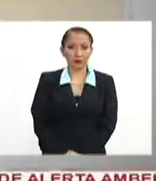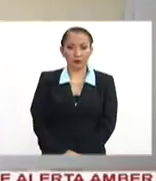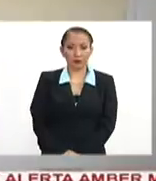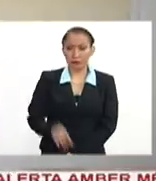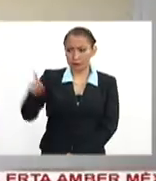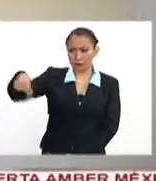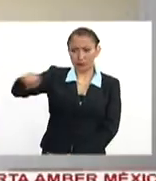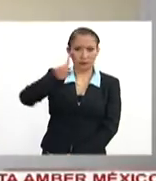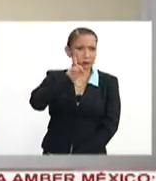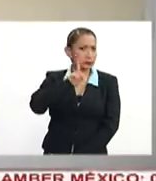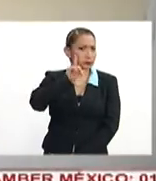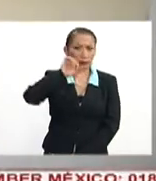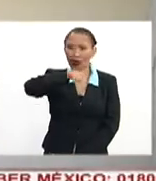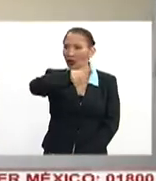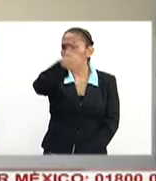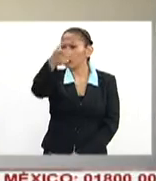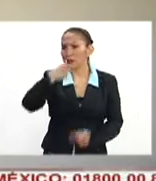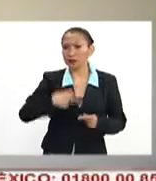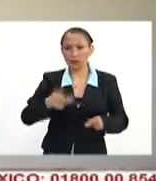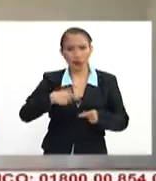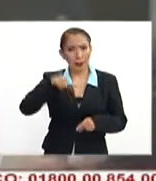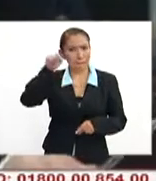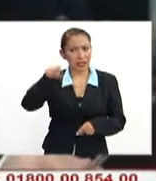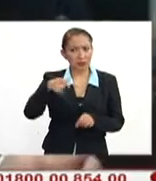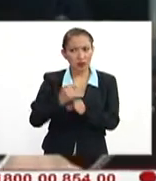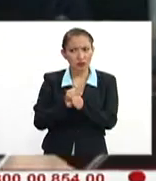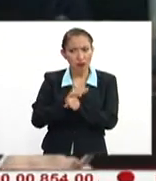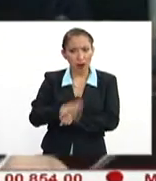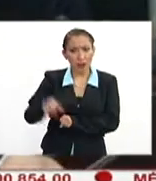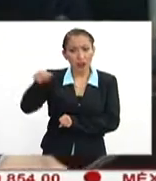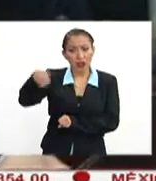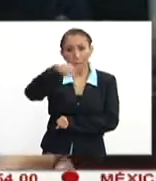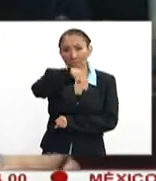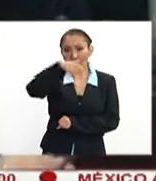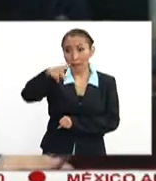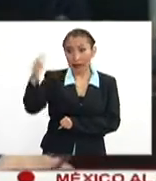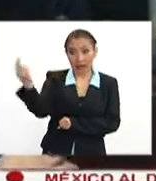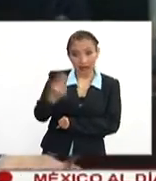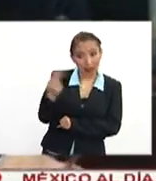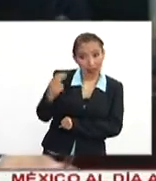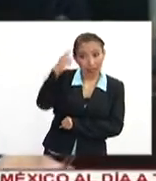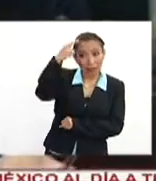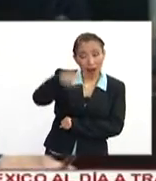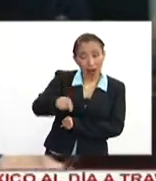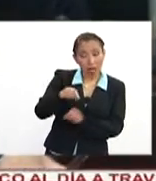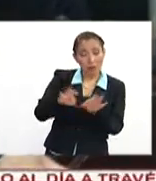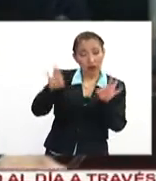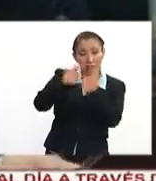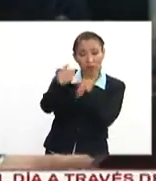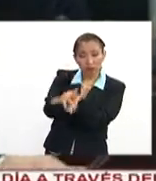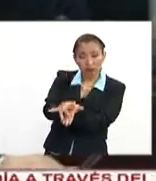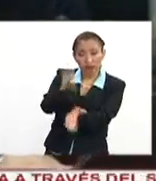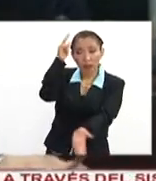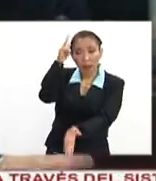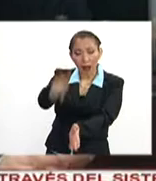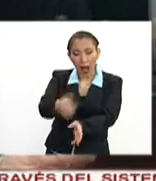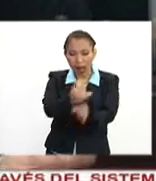Ella y cualquier otra persona que tenga información que el Ministerio Público considere relevante